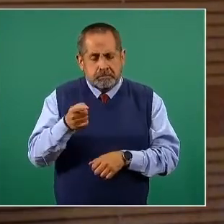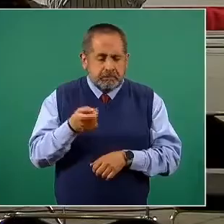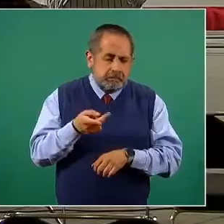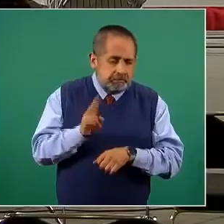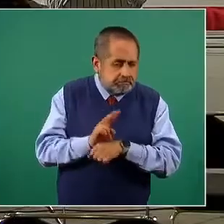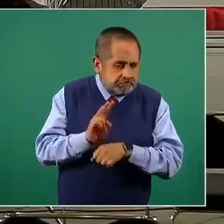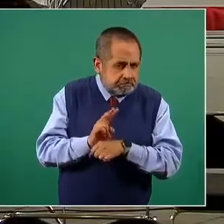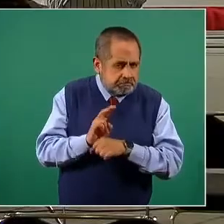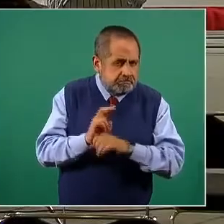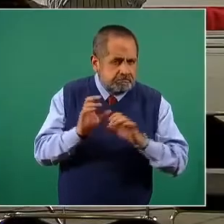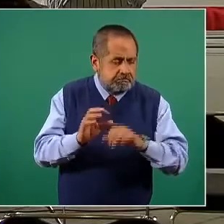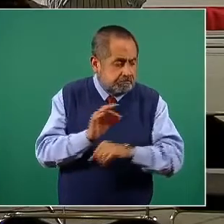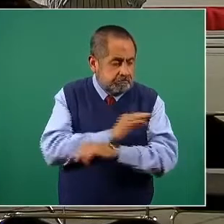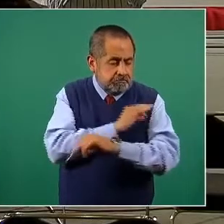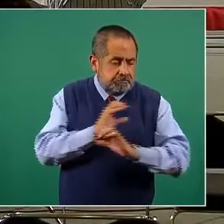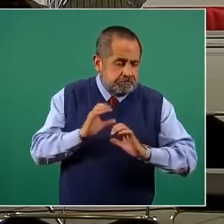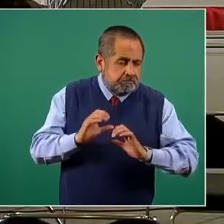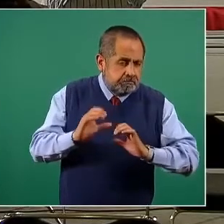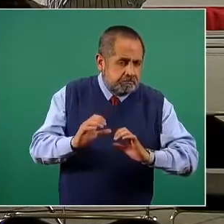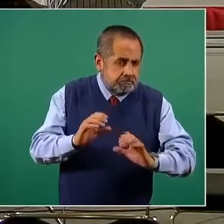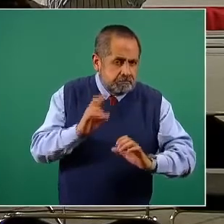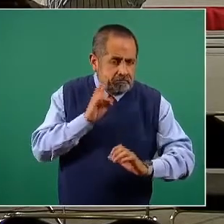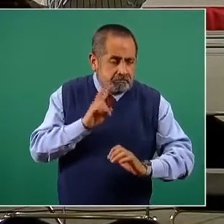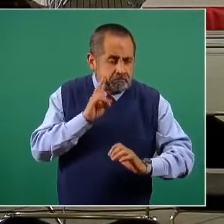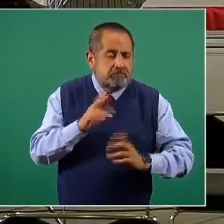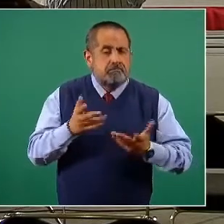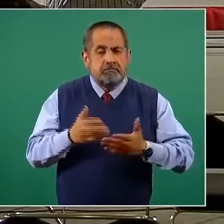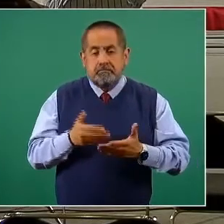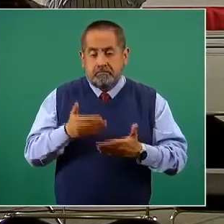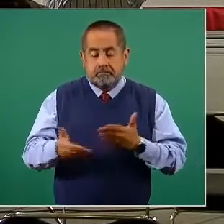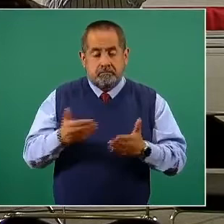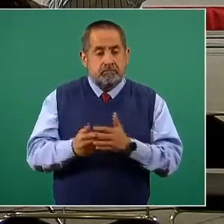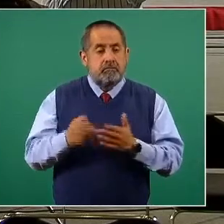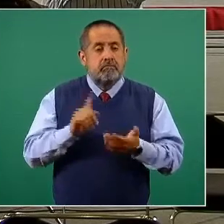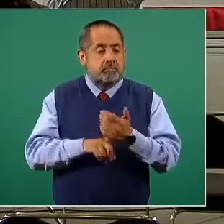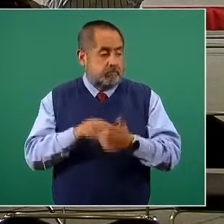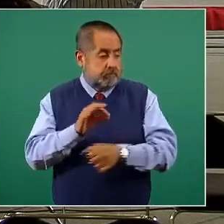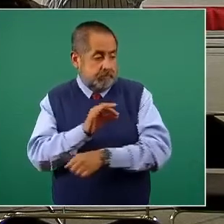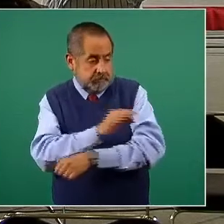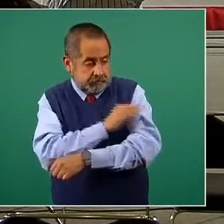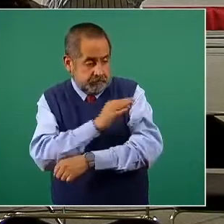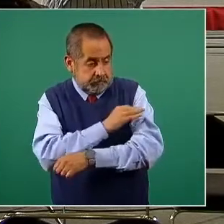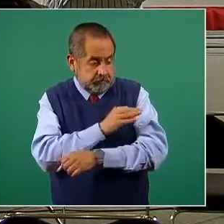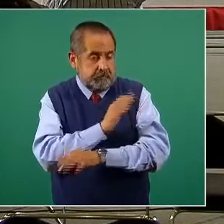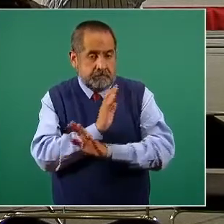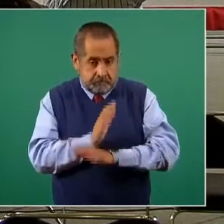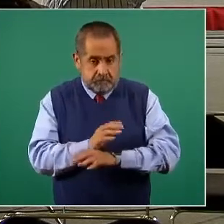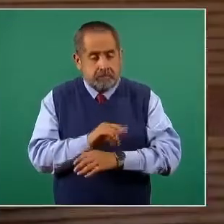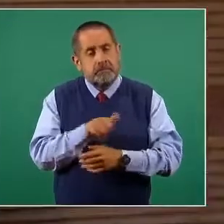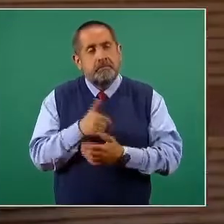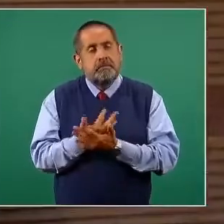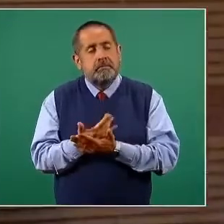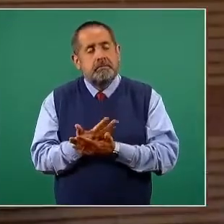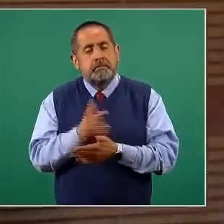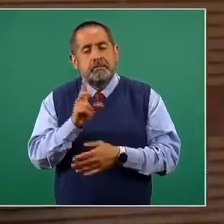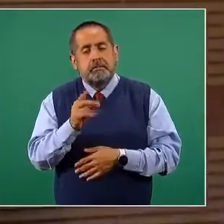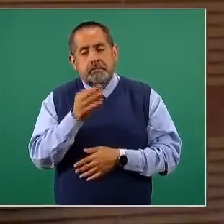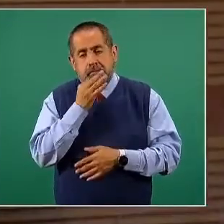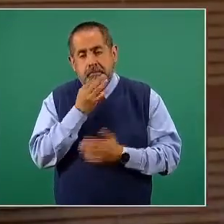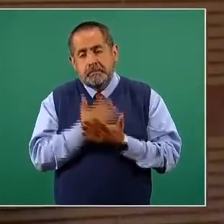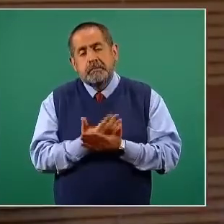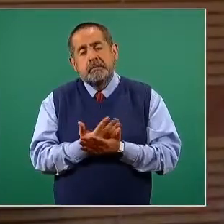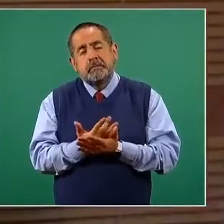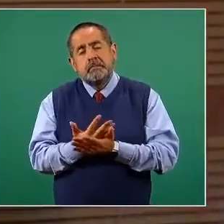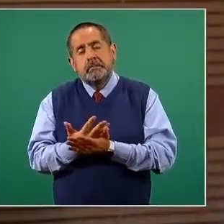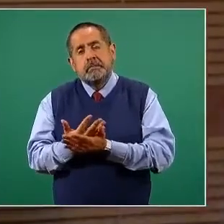observadas, y ahora en general tenemos el periodo de 30 minutos en la observación post-vacuna, especialmente en